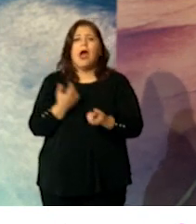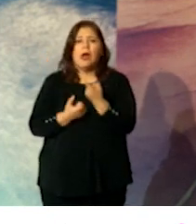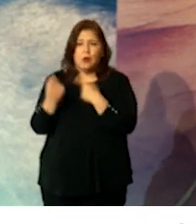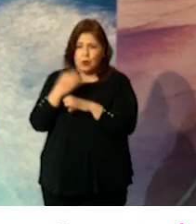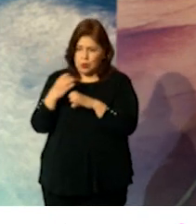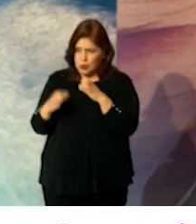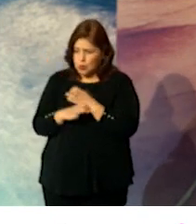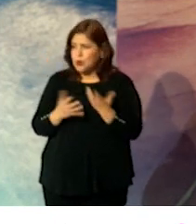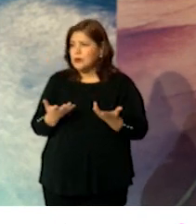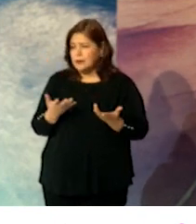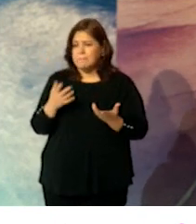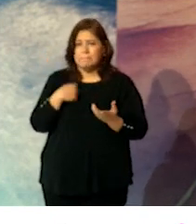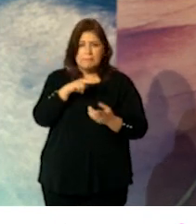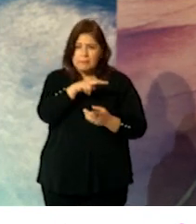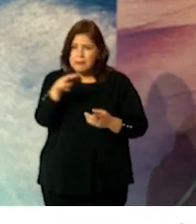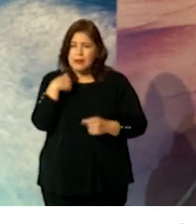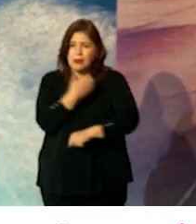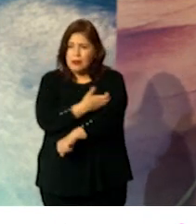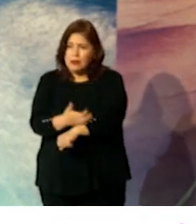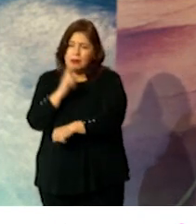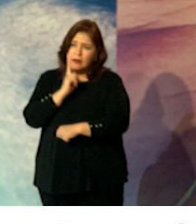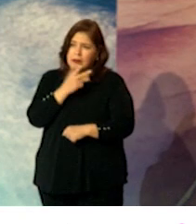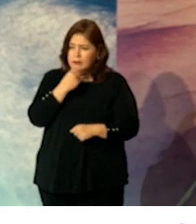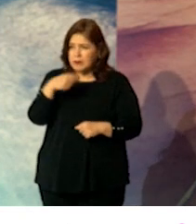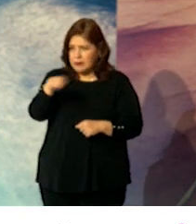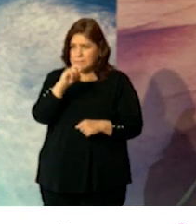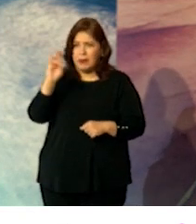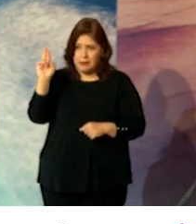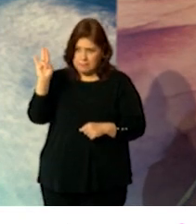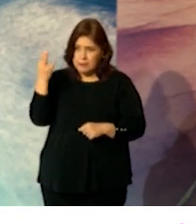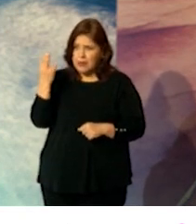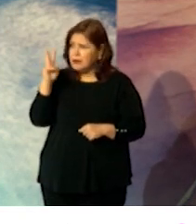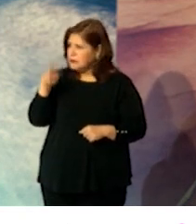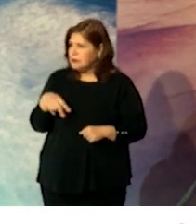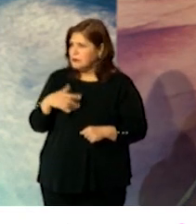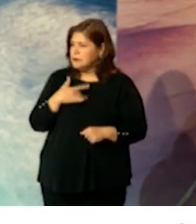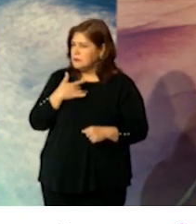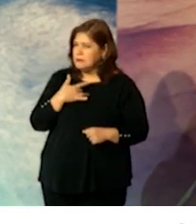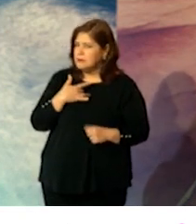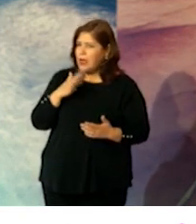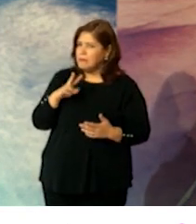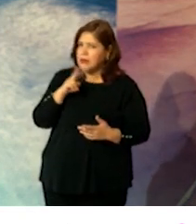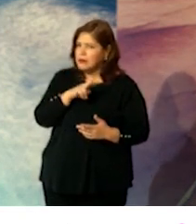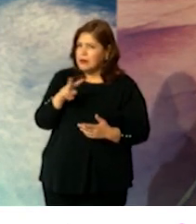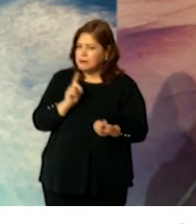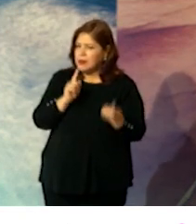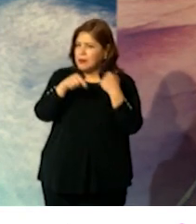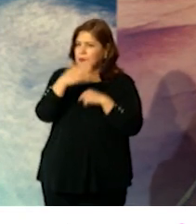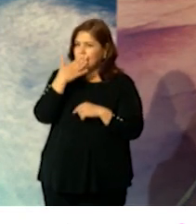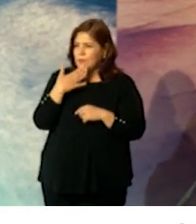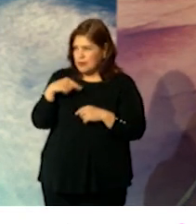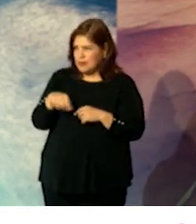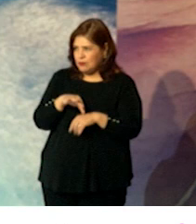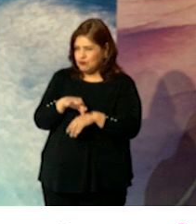cosas, desde mis compañeras, compañeros, hasta la misma Ibero, etcétera, pues no son empáticos con la situación que vive el país. Y no me